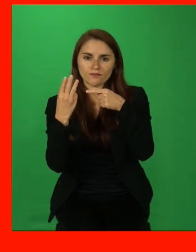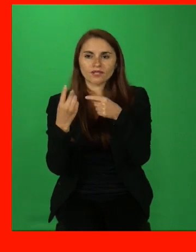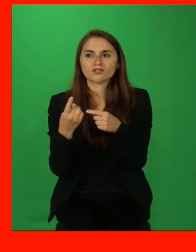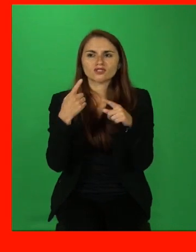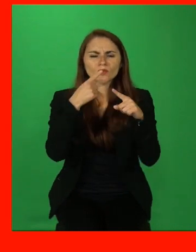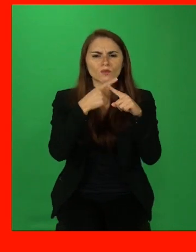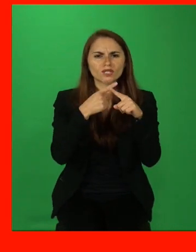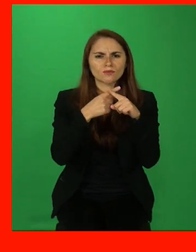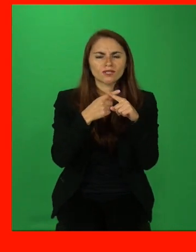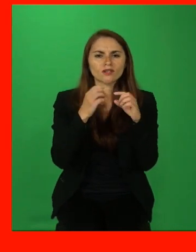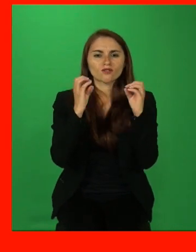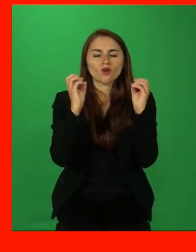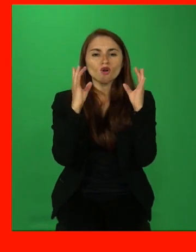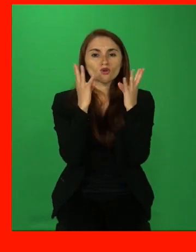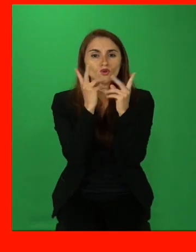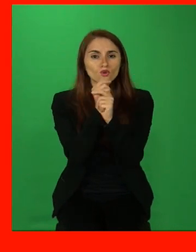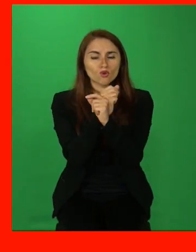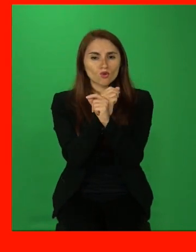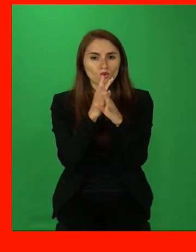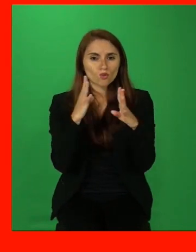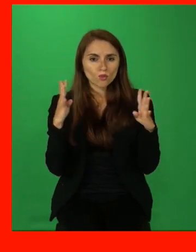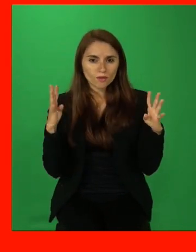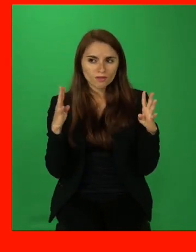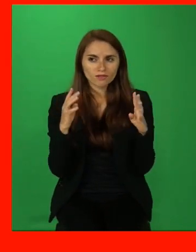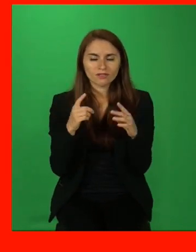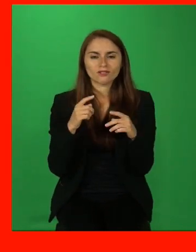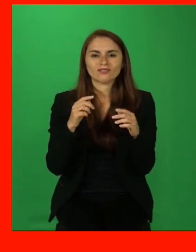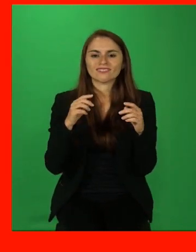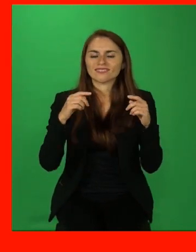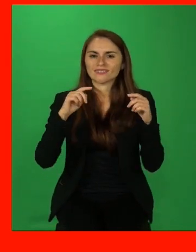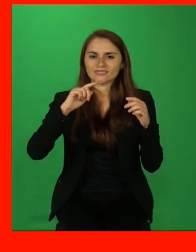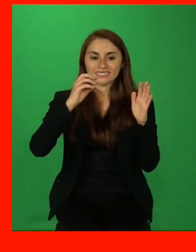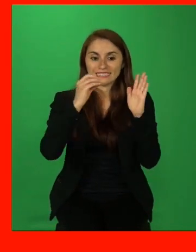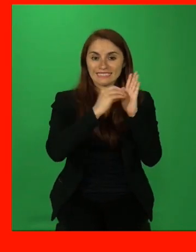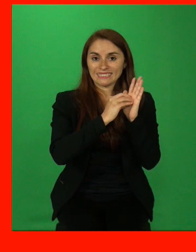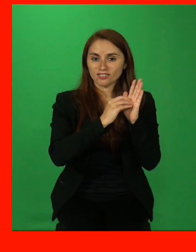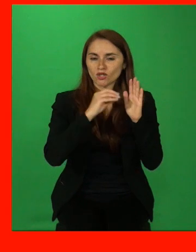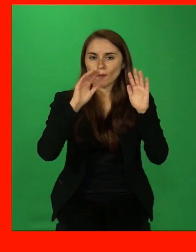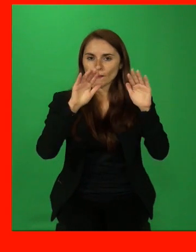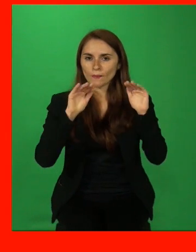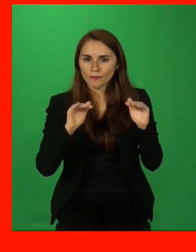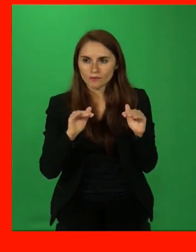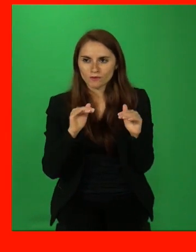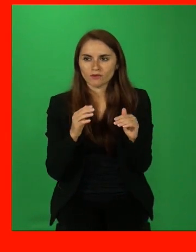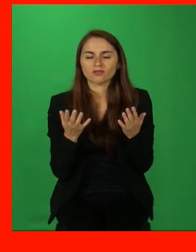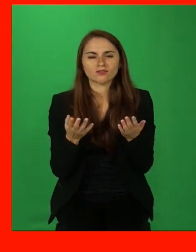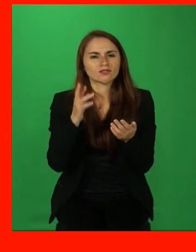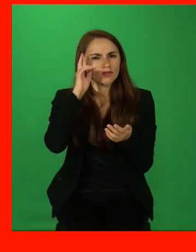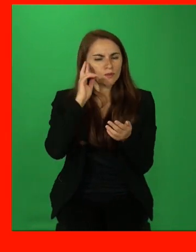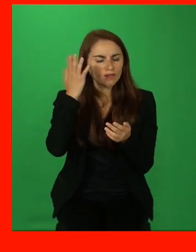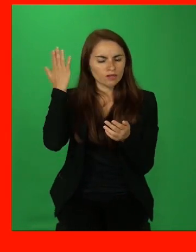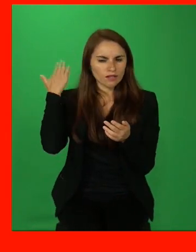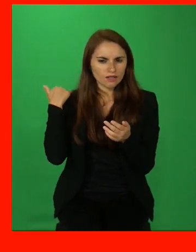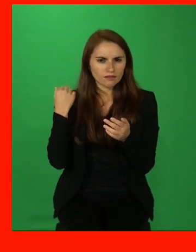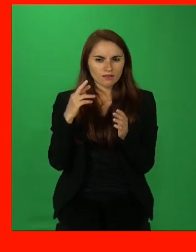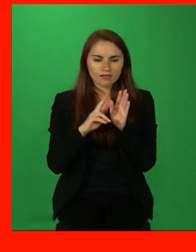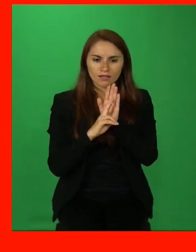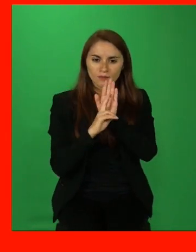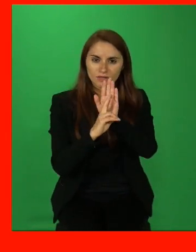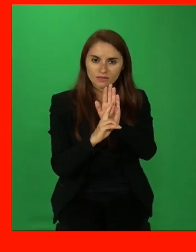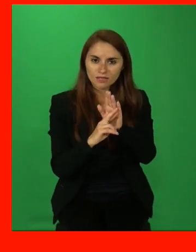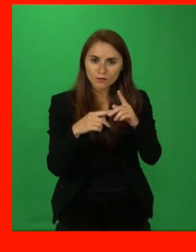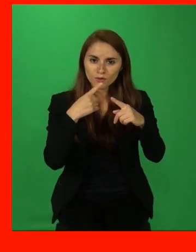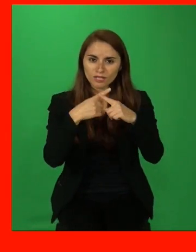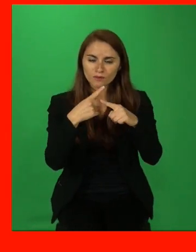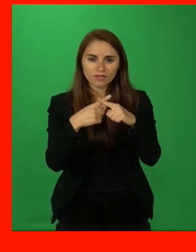números enteros que tienen el mismo signo por lo tanto en esa clase dijimos que para representar esta